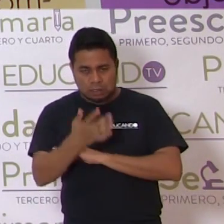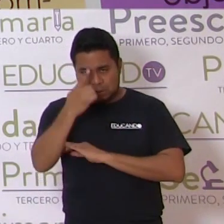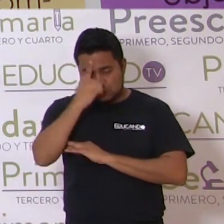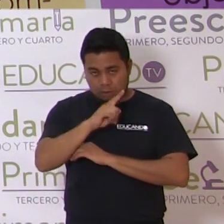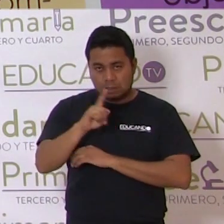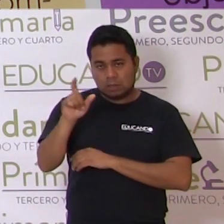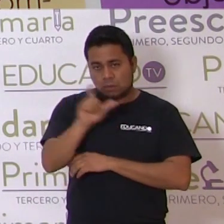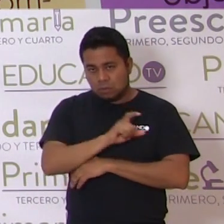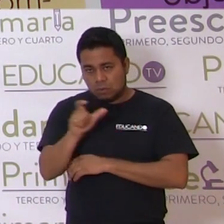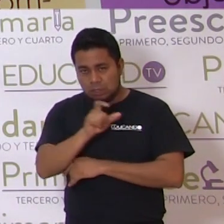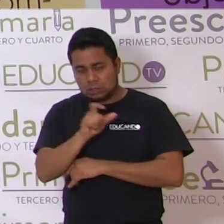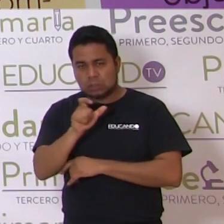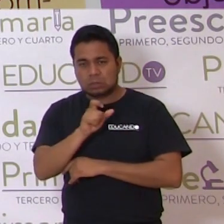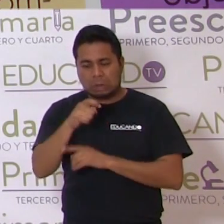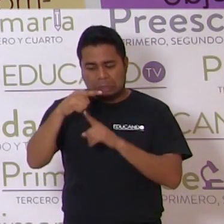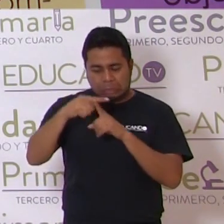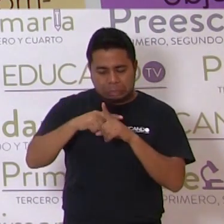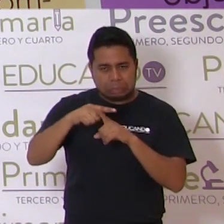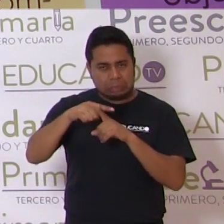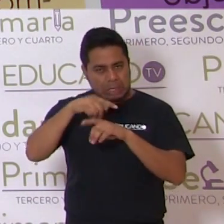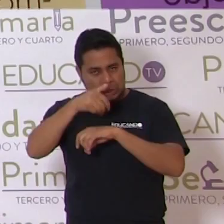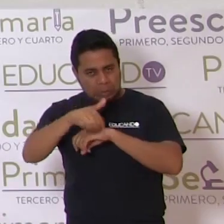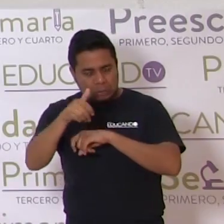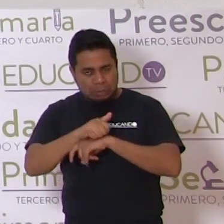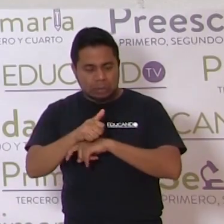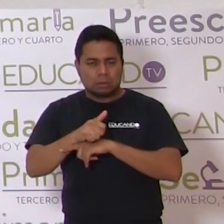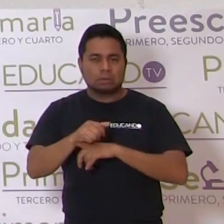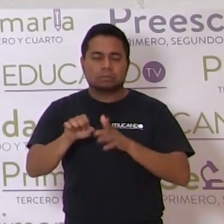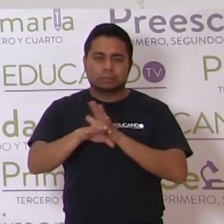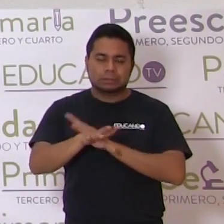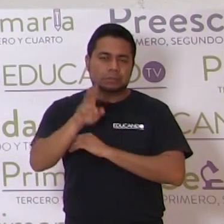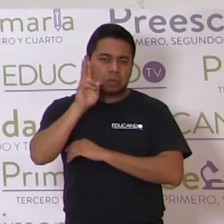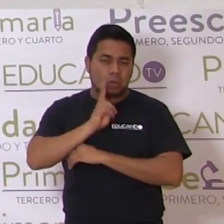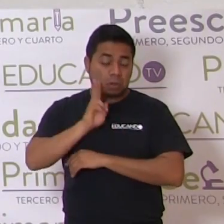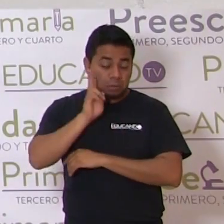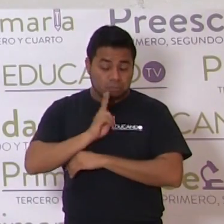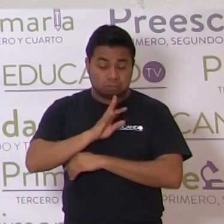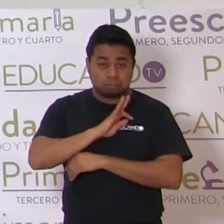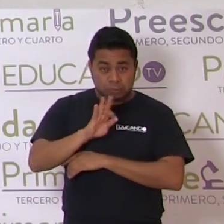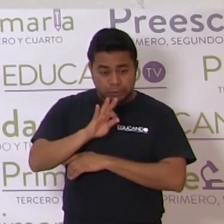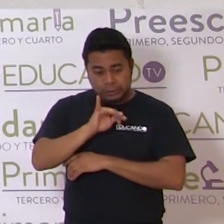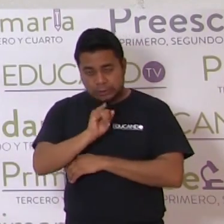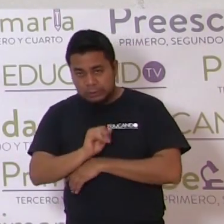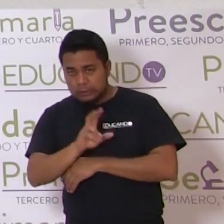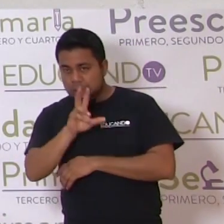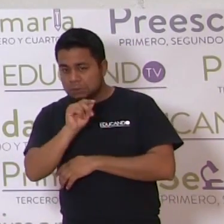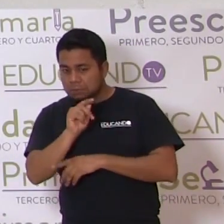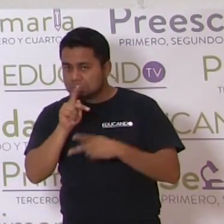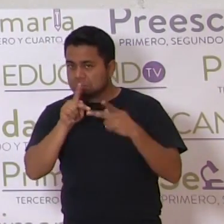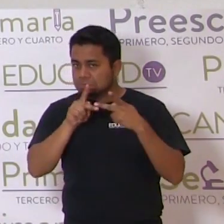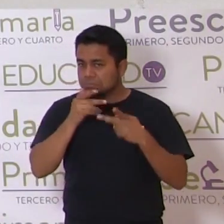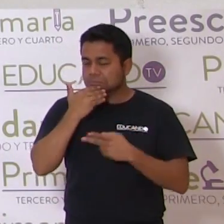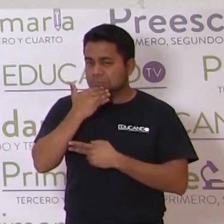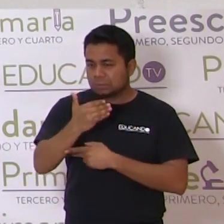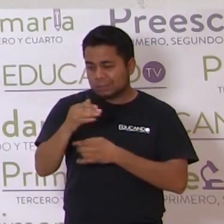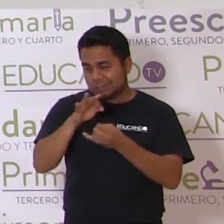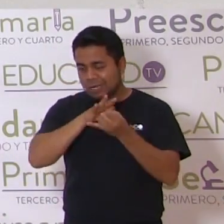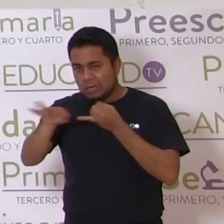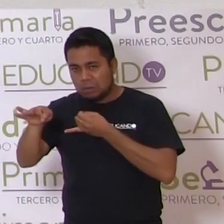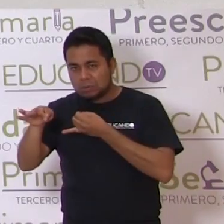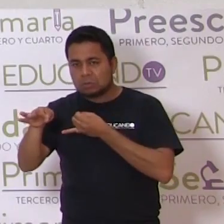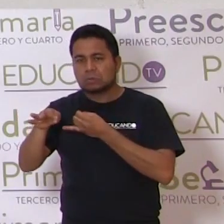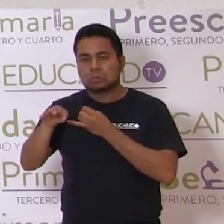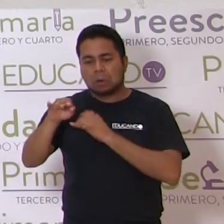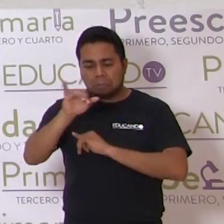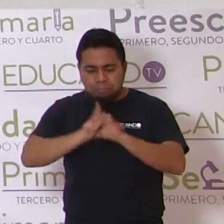temperaturas específicas. Una hipótesis puede ser probable o no probable. Al final del